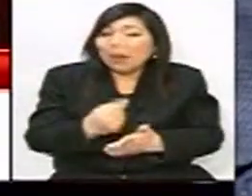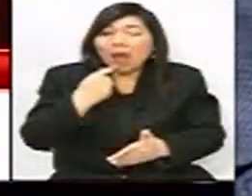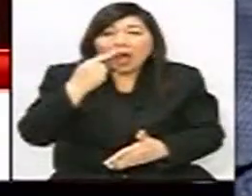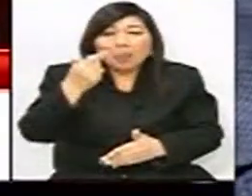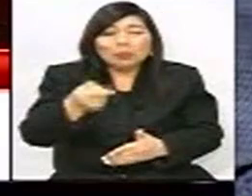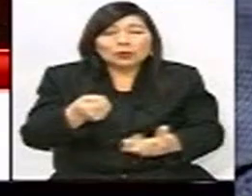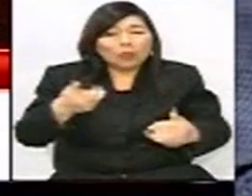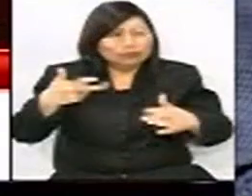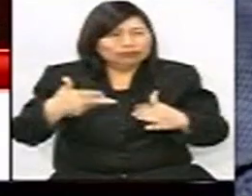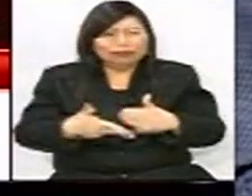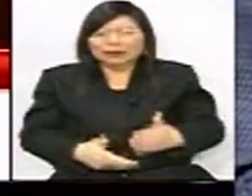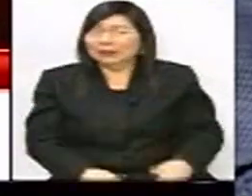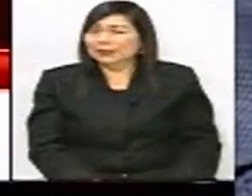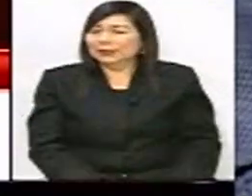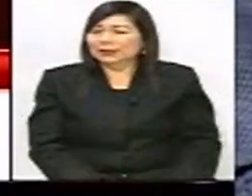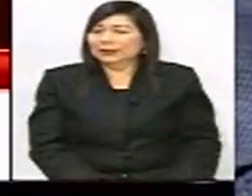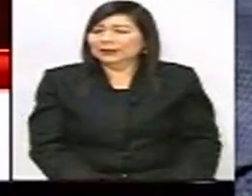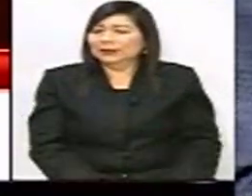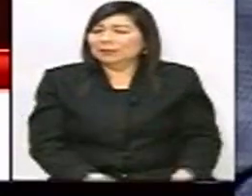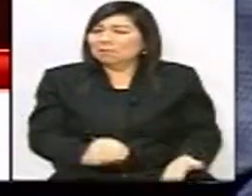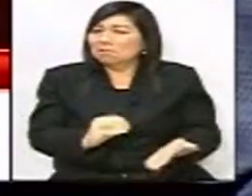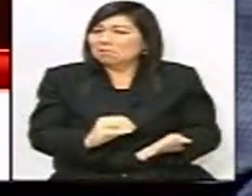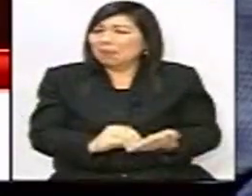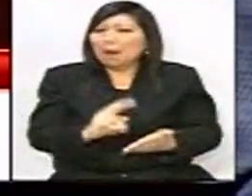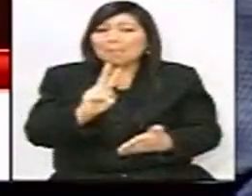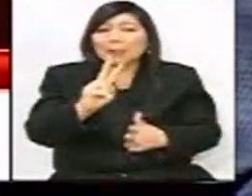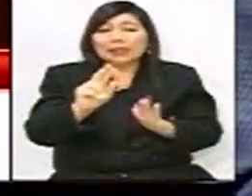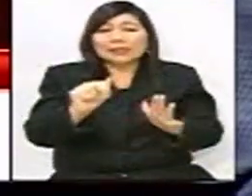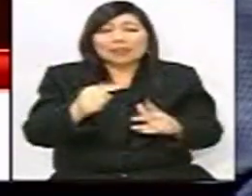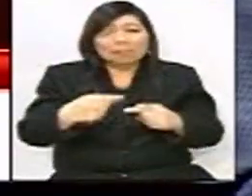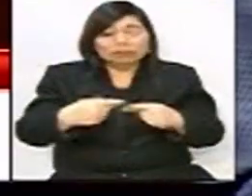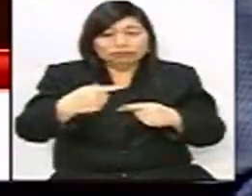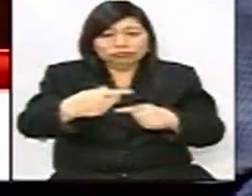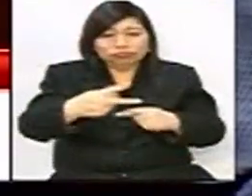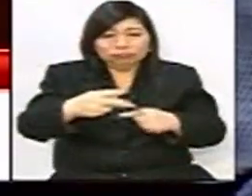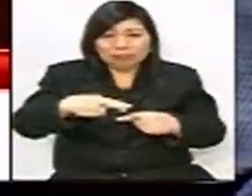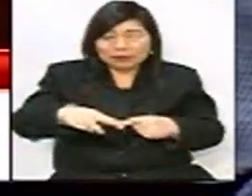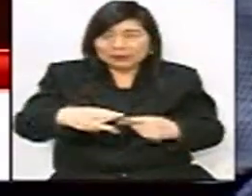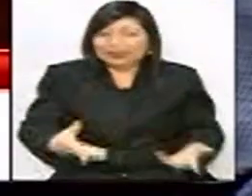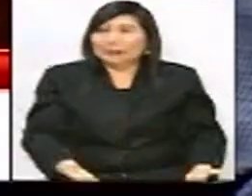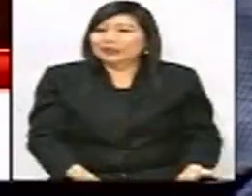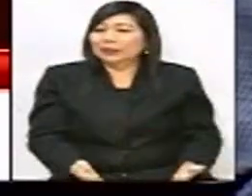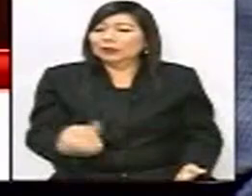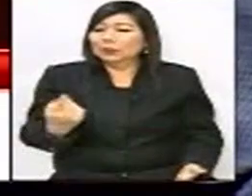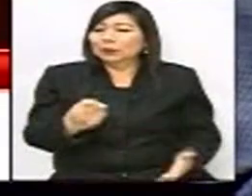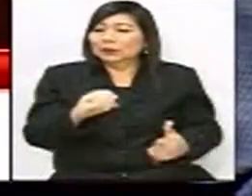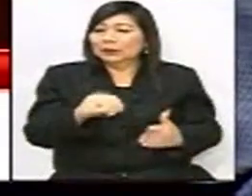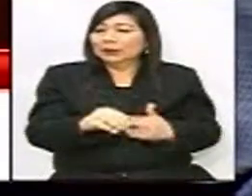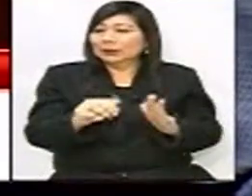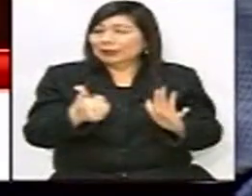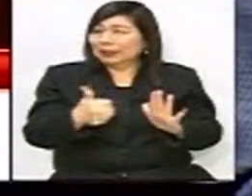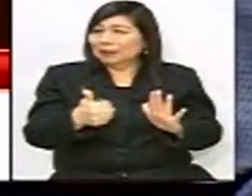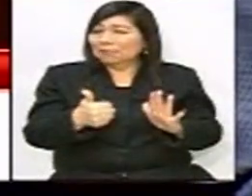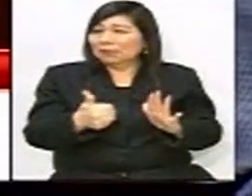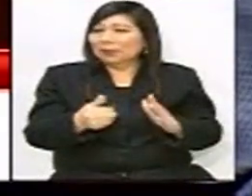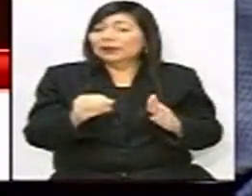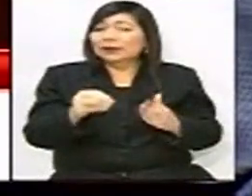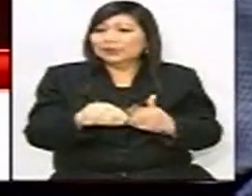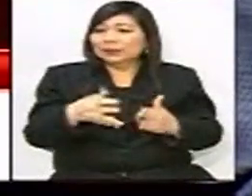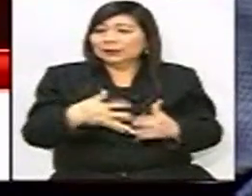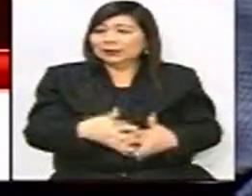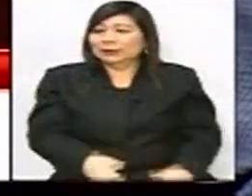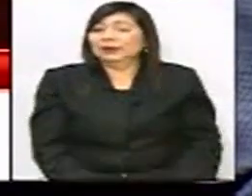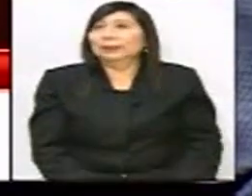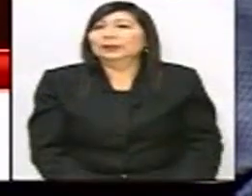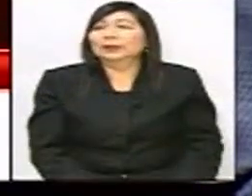de los peajes. Más de 26 mil kilómetros de vías nacionales, solo 6 mil están